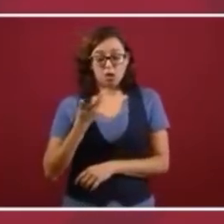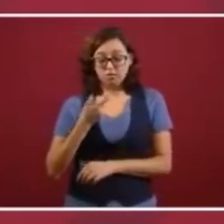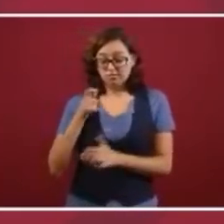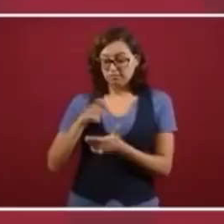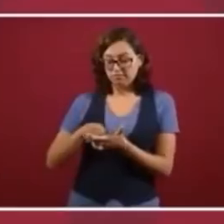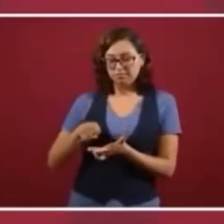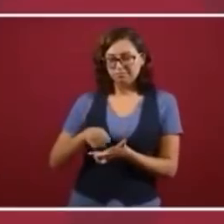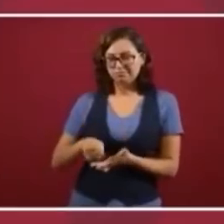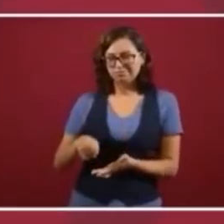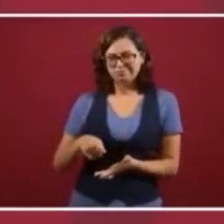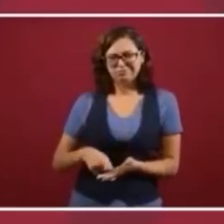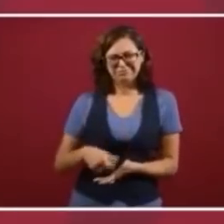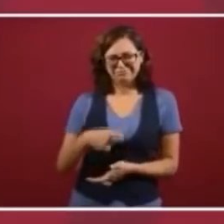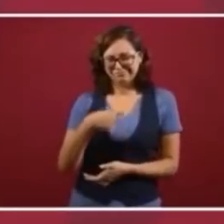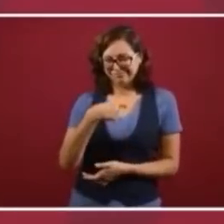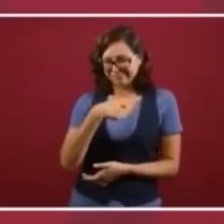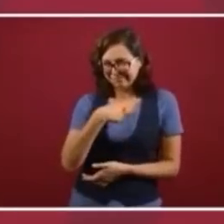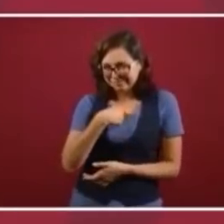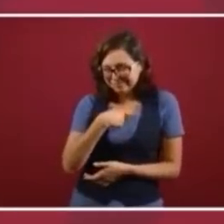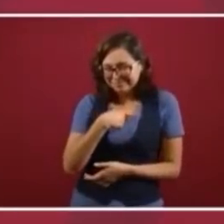¿Cómo creen esto?